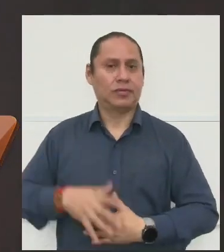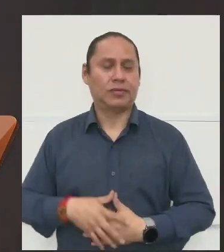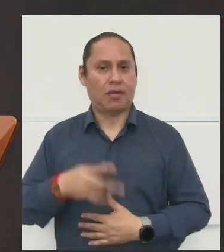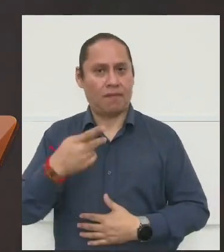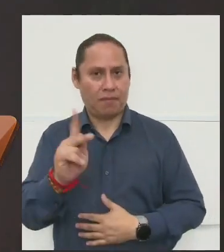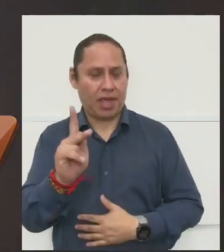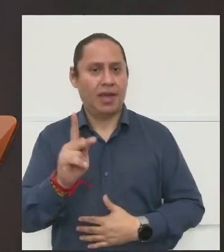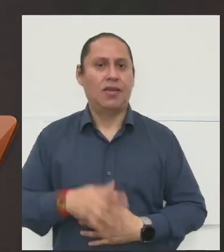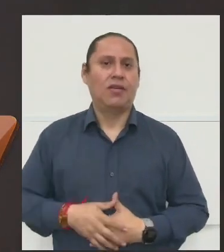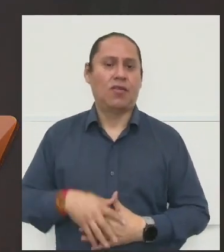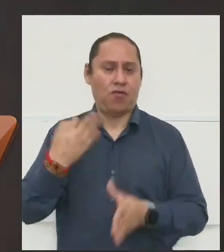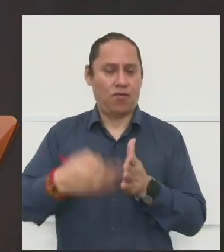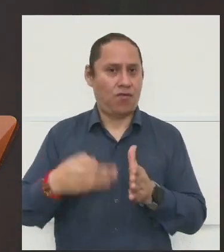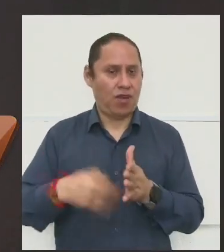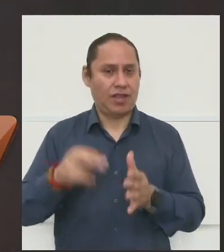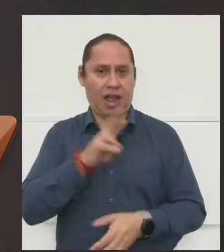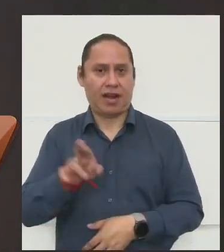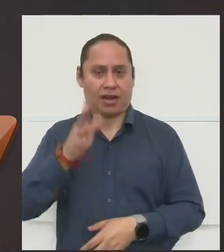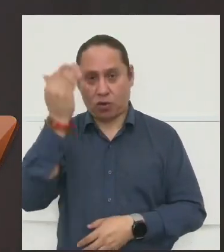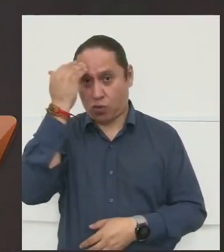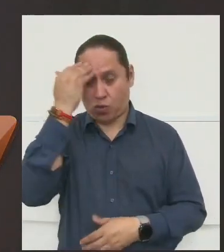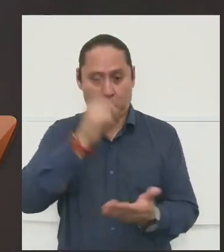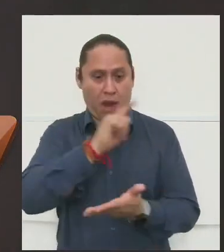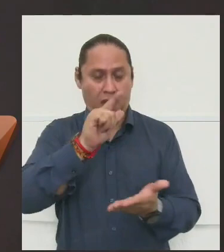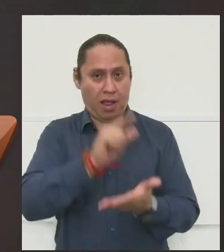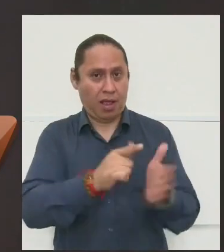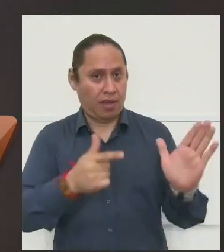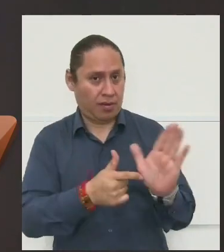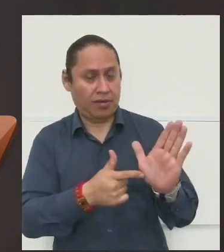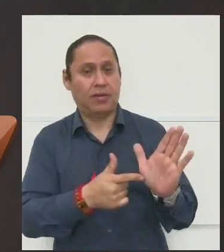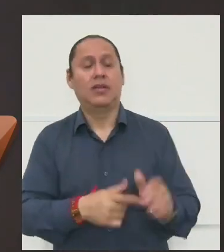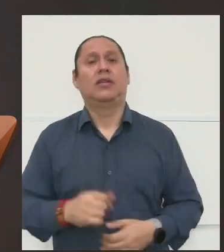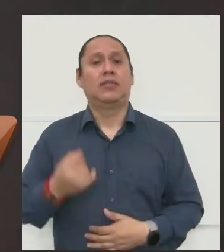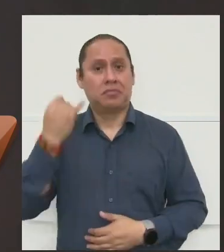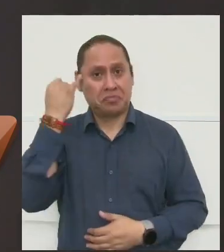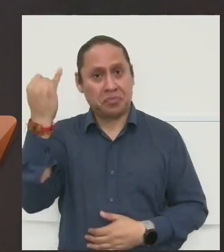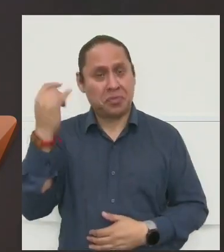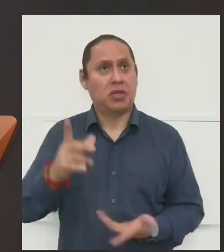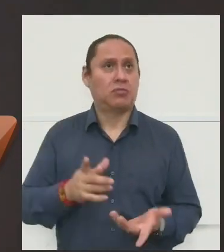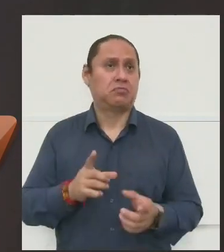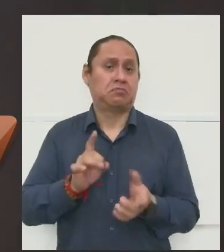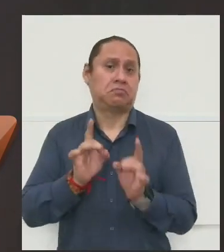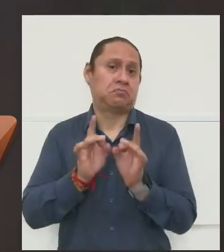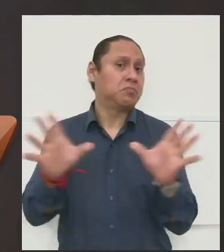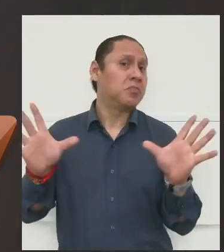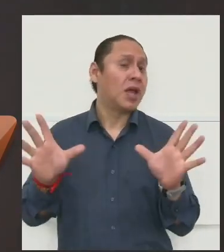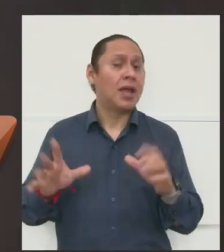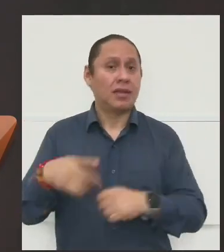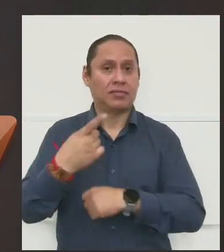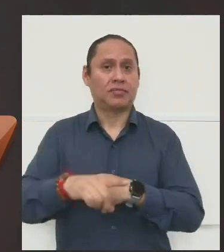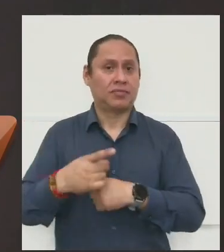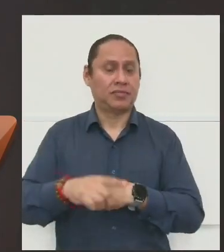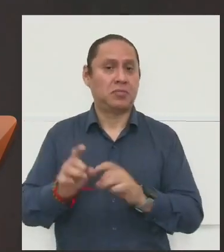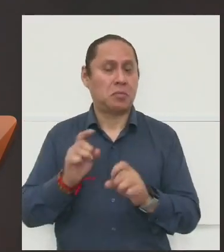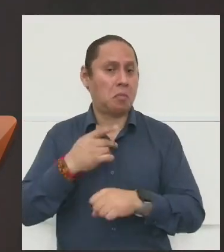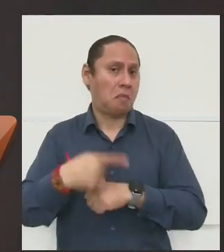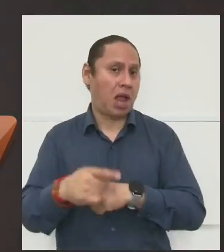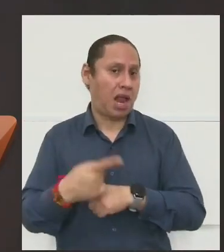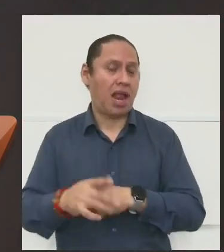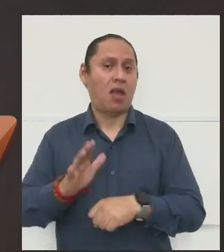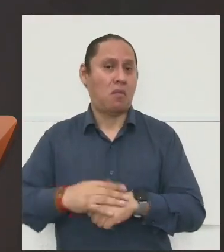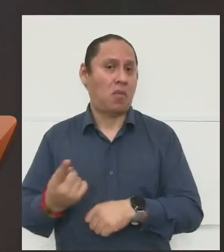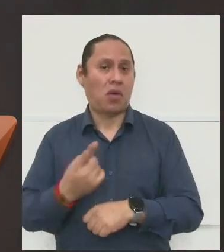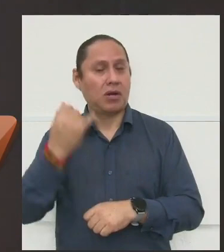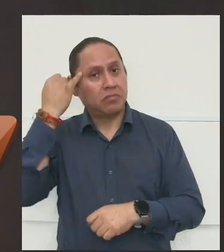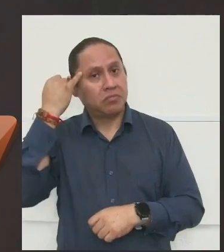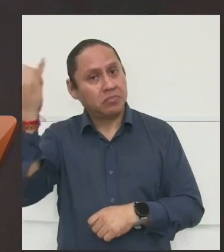embargo la falta de reconocimiento legal pone no solo en riesgo su máxima existencia sino que también trae